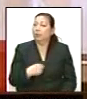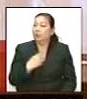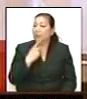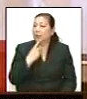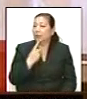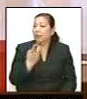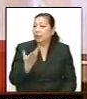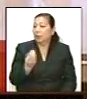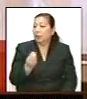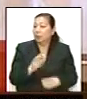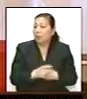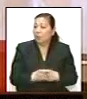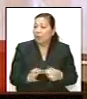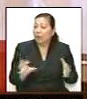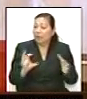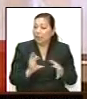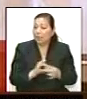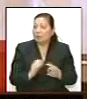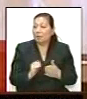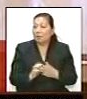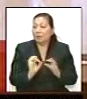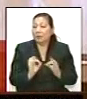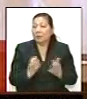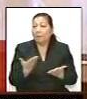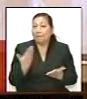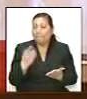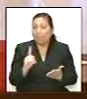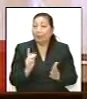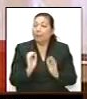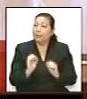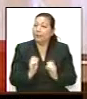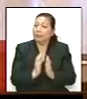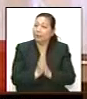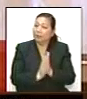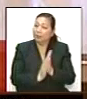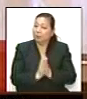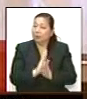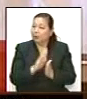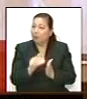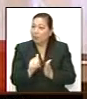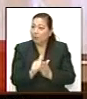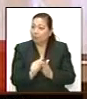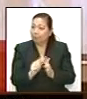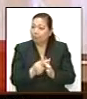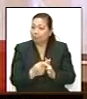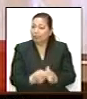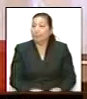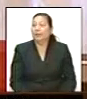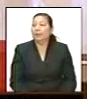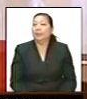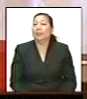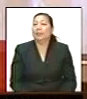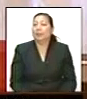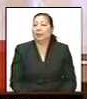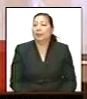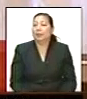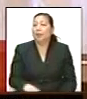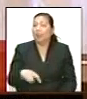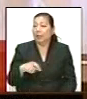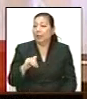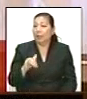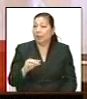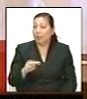intención como países de la Alianza del Pacífico, precisamente para aprovechar todo aquello que usted menciona en relación a las pymes,